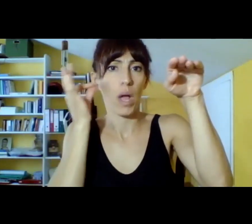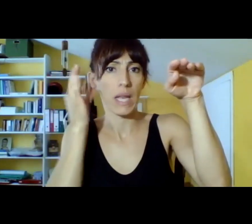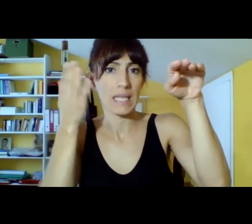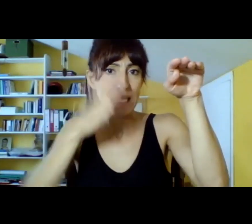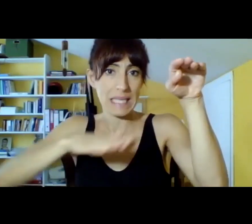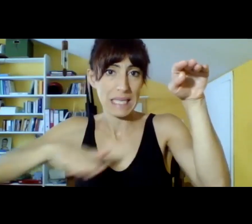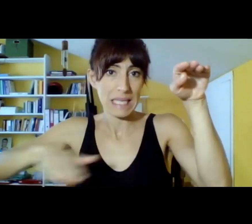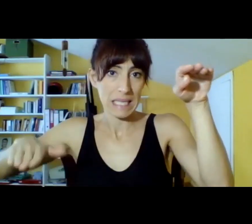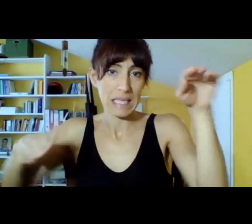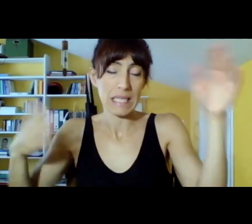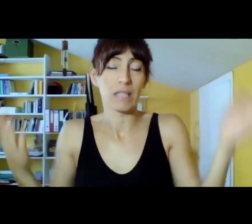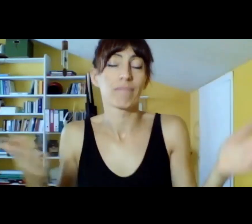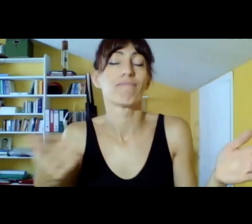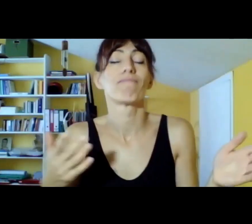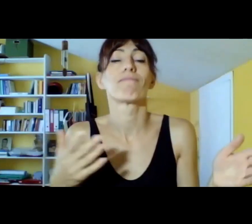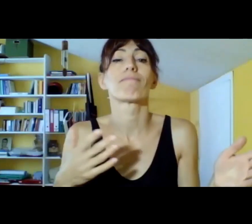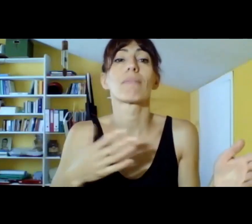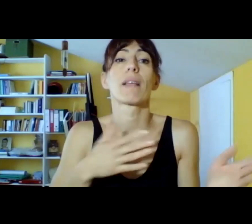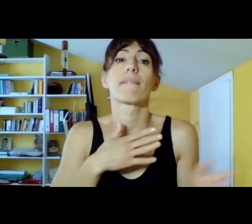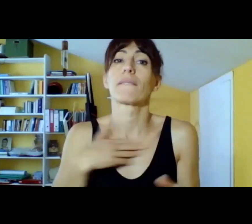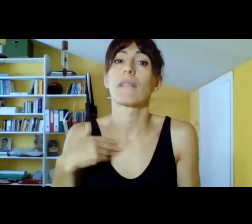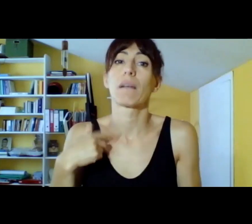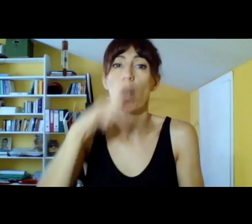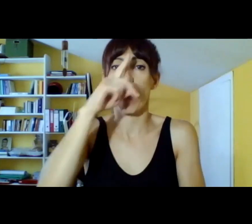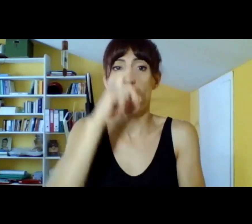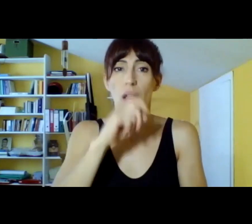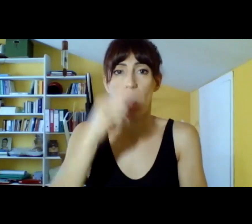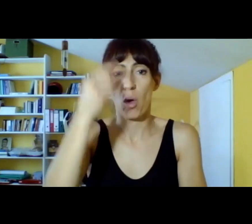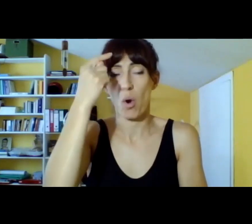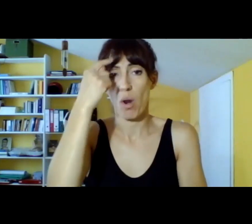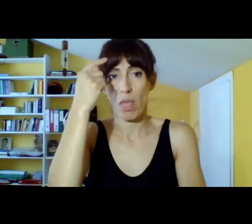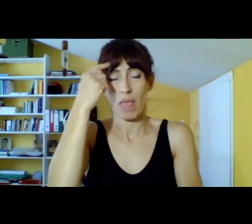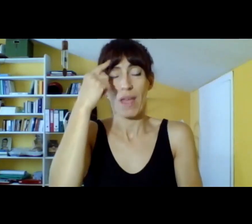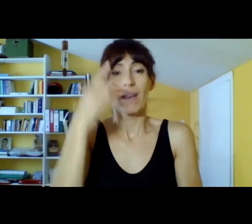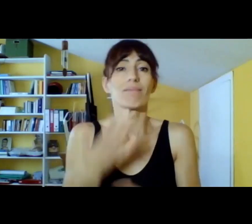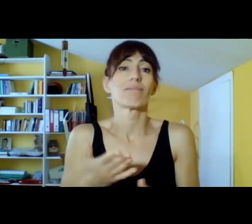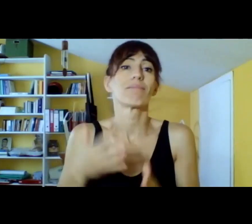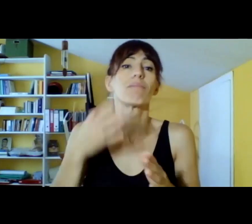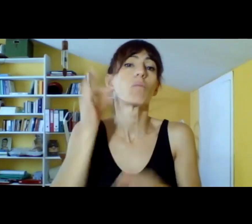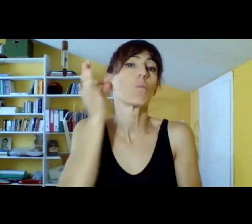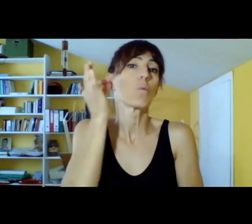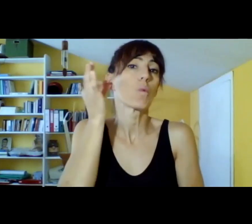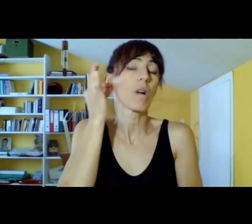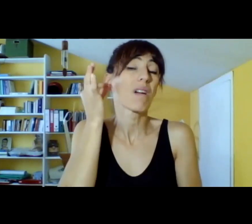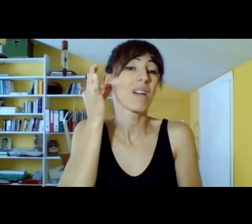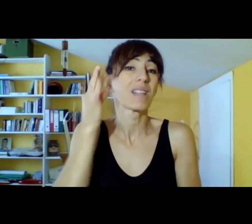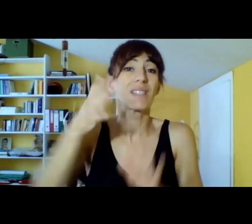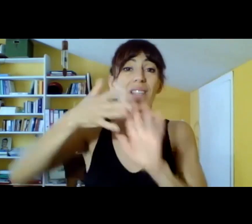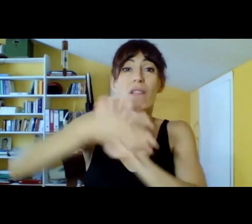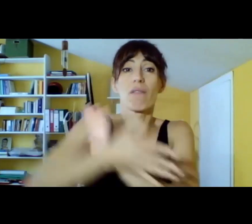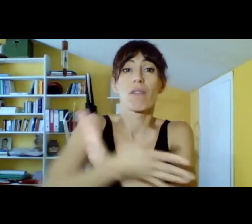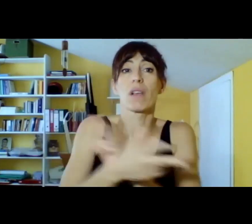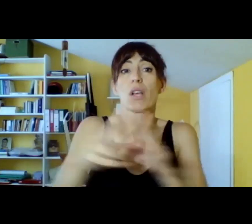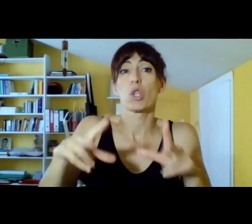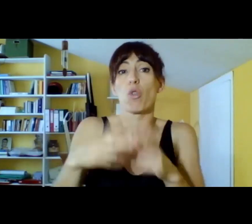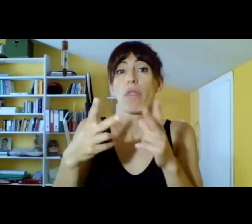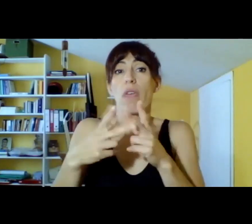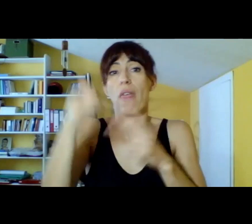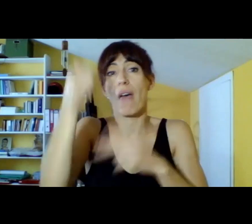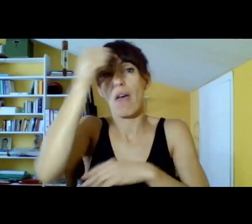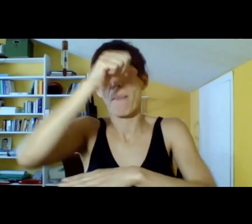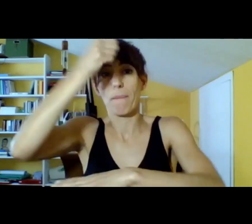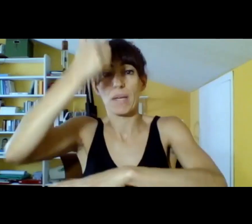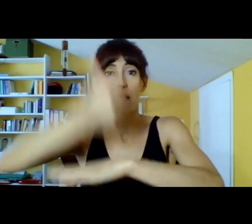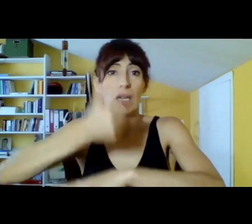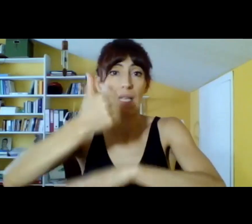iniciar esta jornada sin dejar de recordar que el hecho de ser mujer en una sociedad patriarcal como la nuestra es un factor